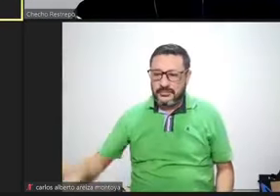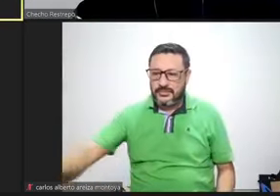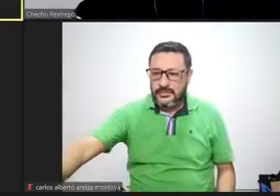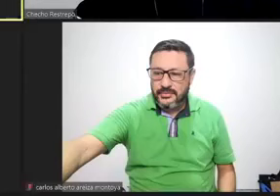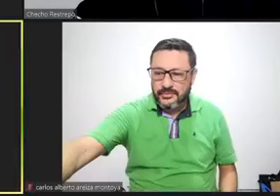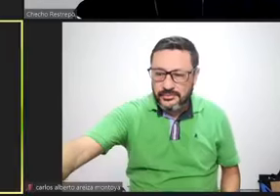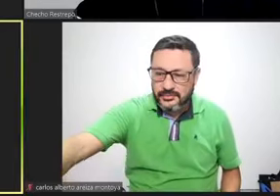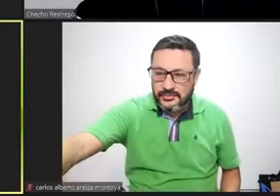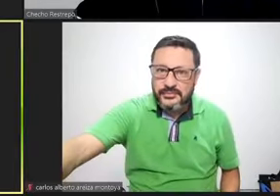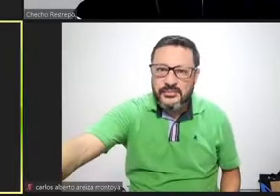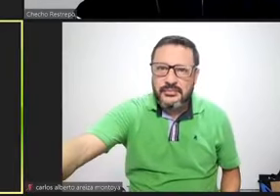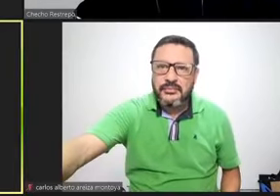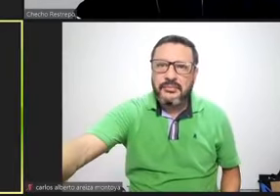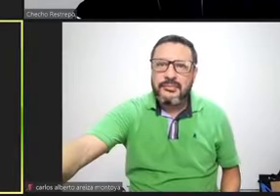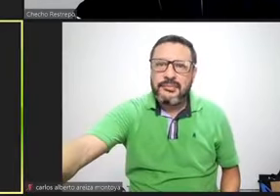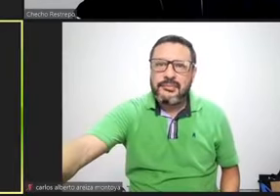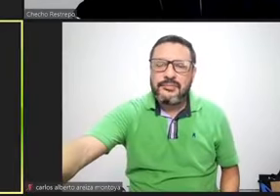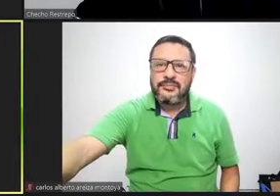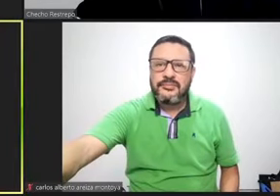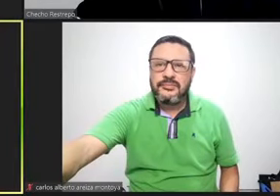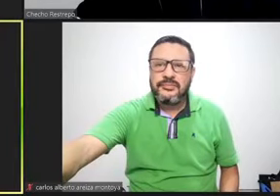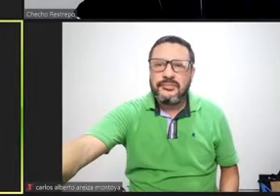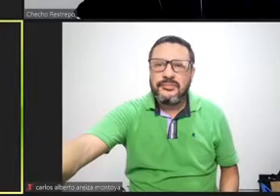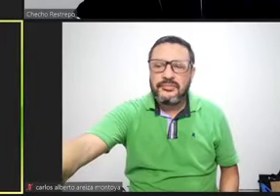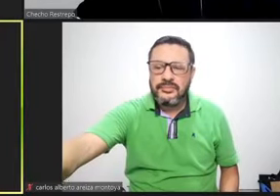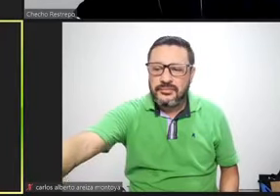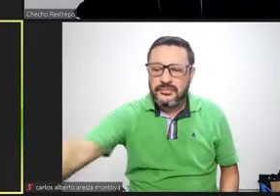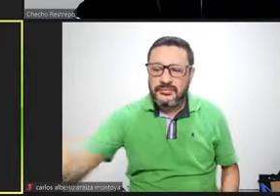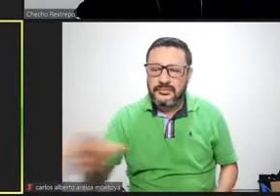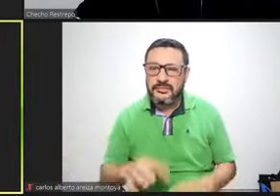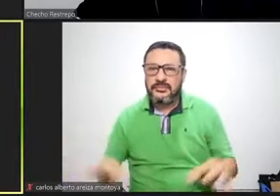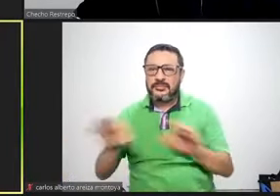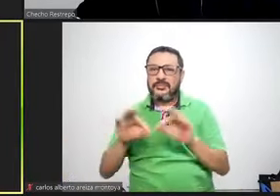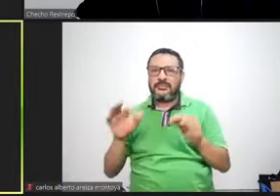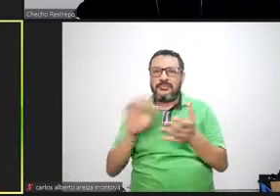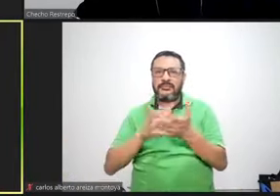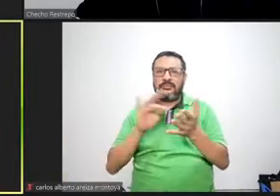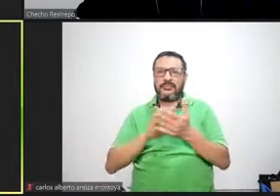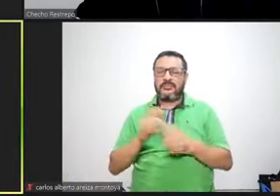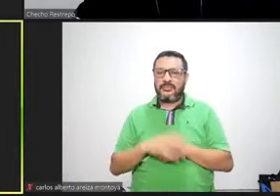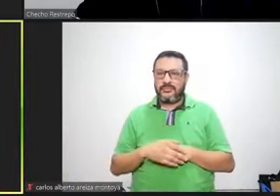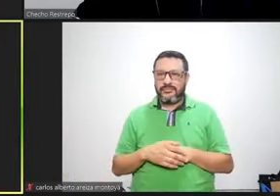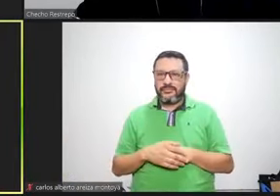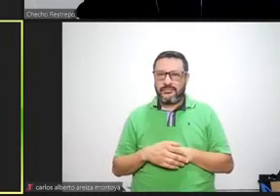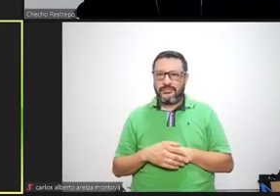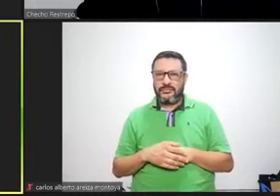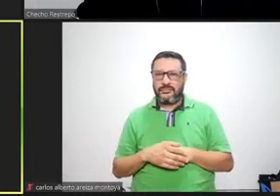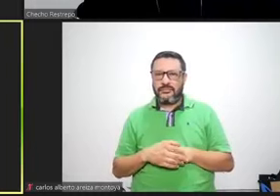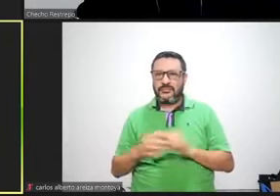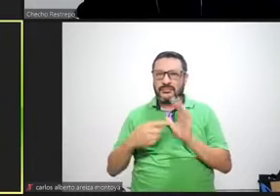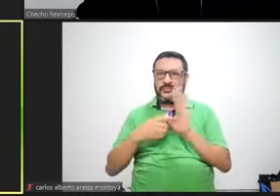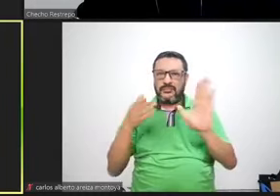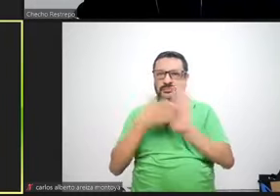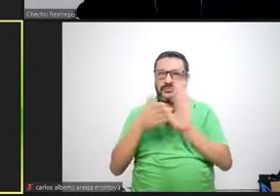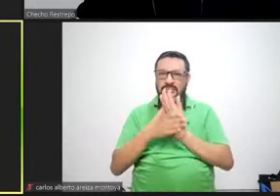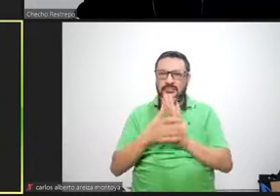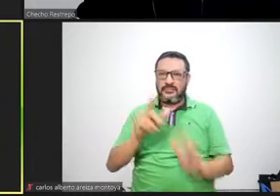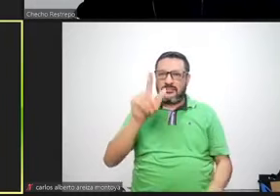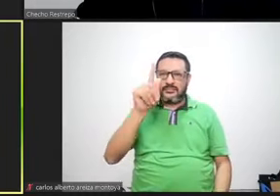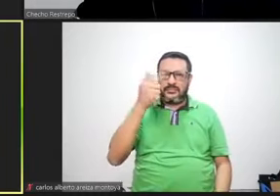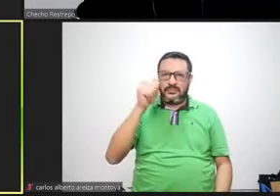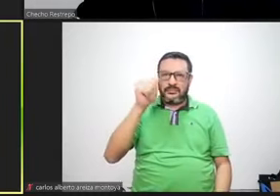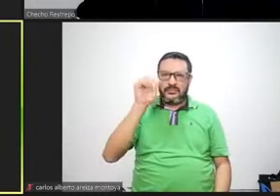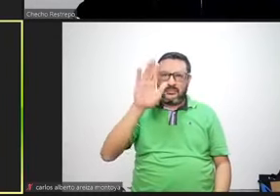Muy, muy importante eso, Checho. Mira, no sé si puedes volver a poner el bannercito de BFI10 y yo te cuento una